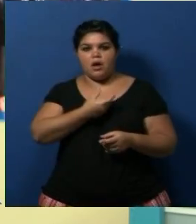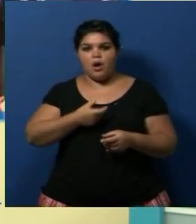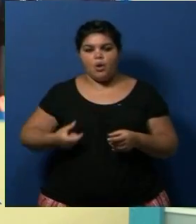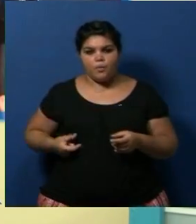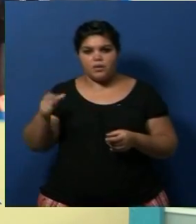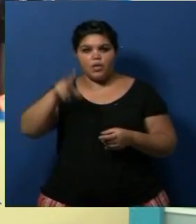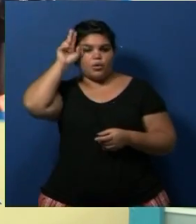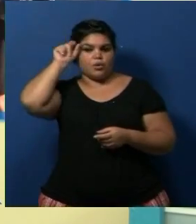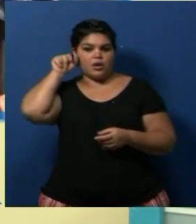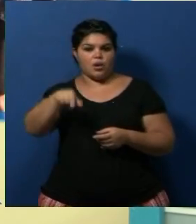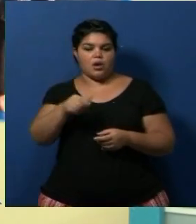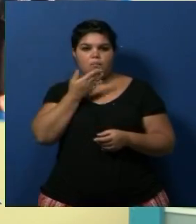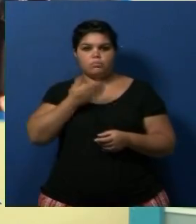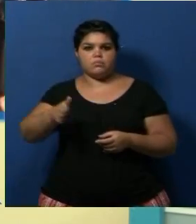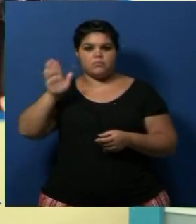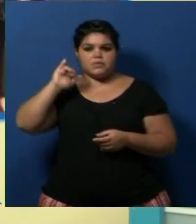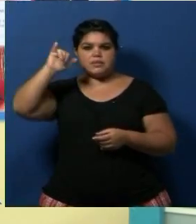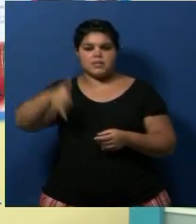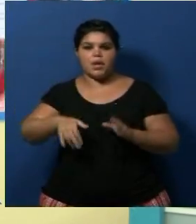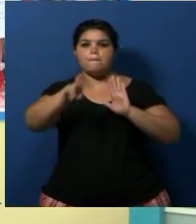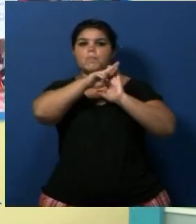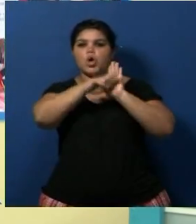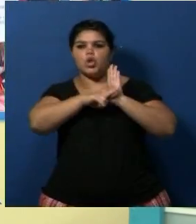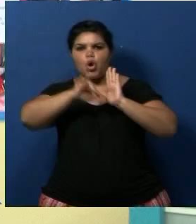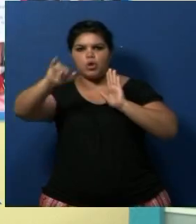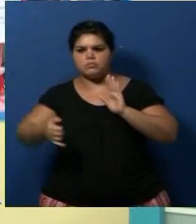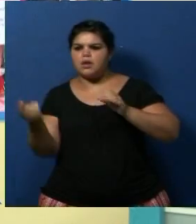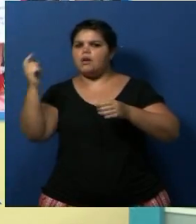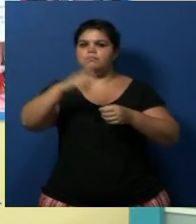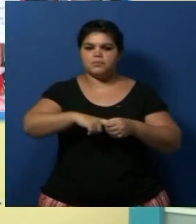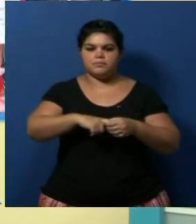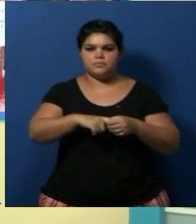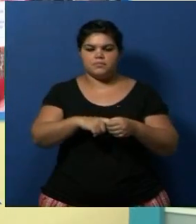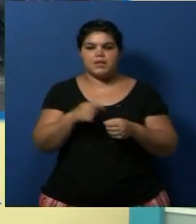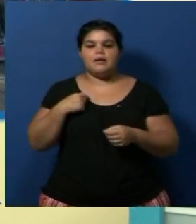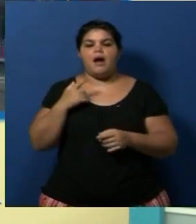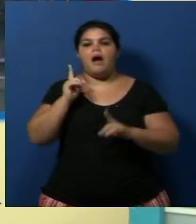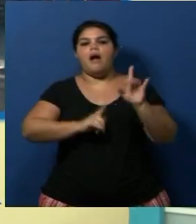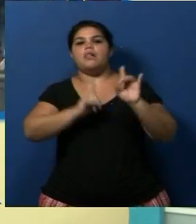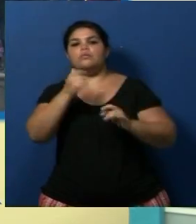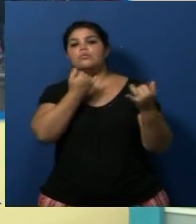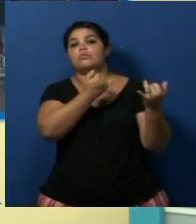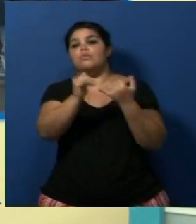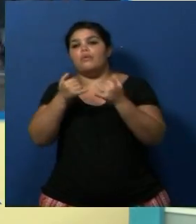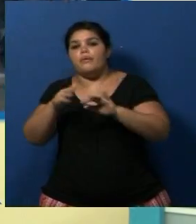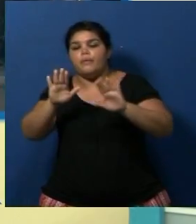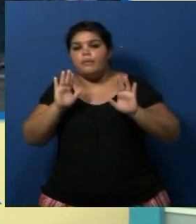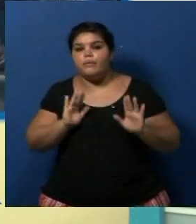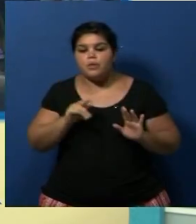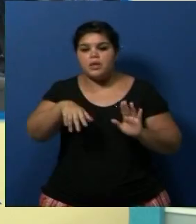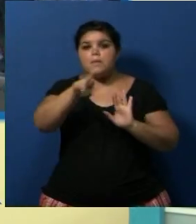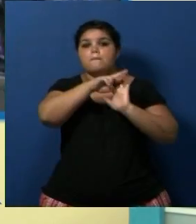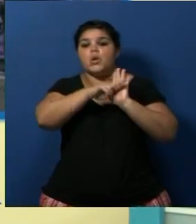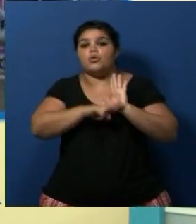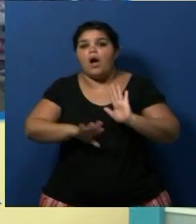campaña política a aplicar el protocolo. Se decía en los primeros meses de este año que podía salir el protocolo, pero lo estamos esperando,